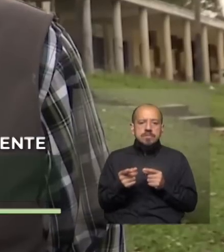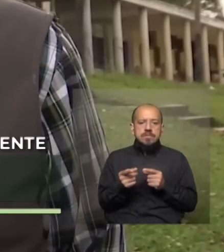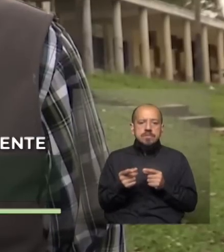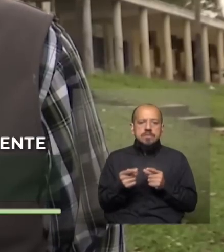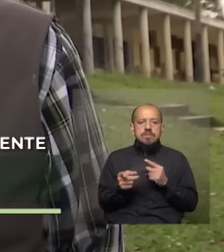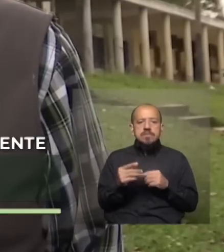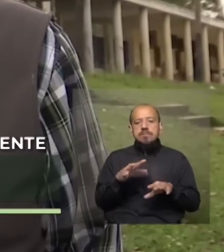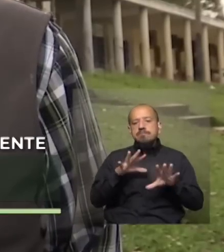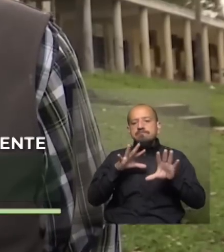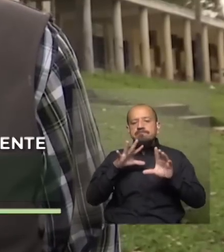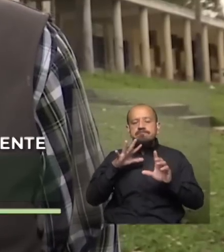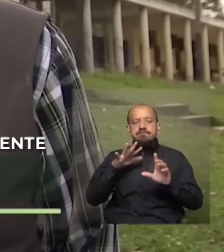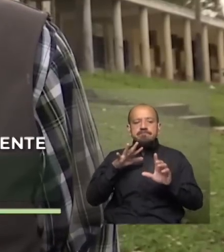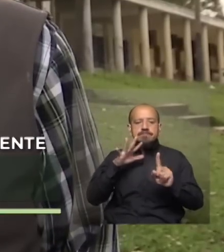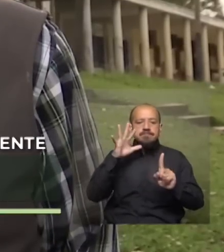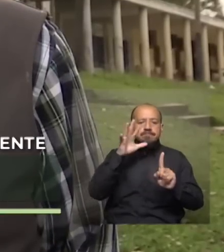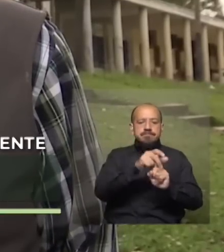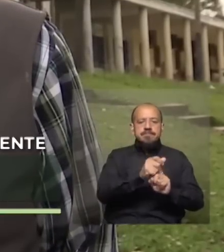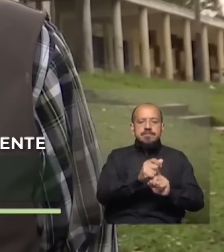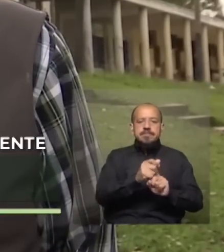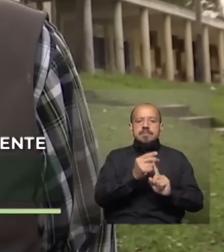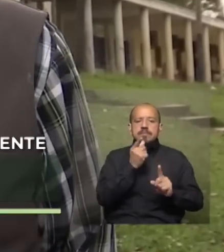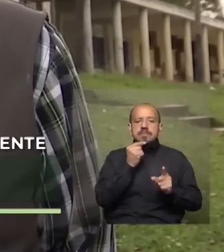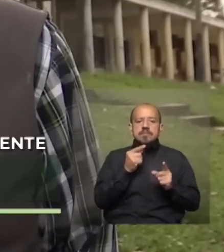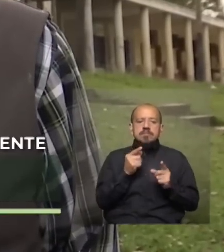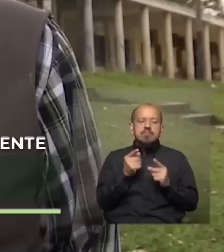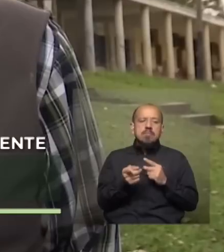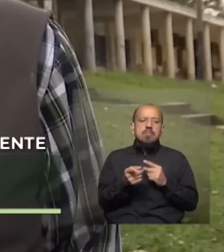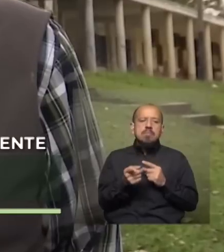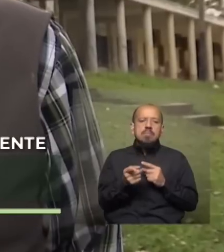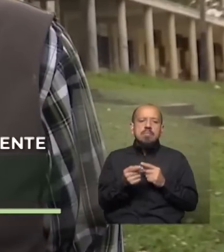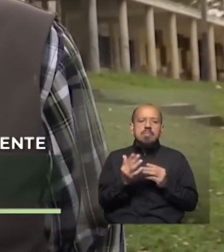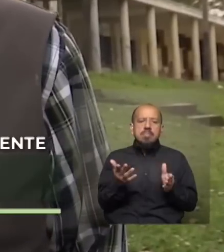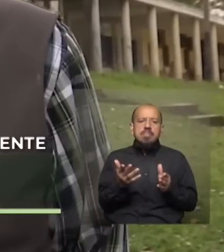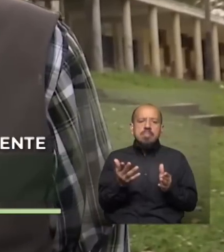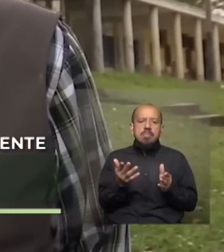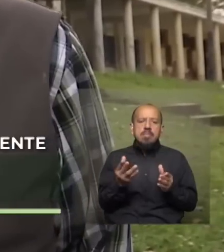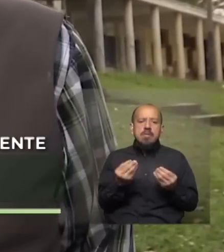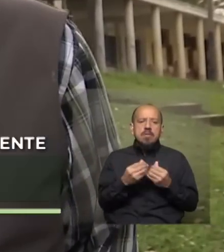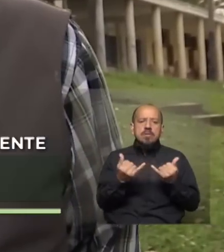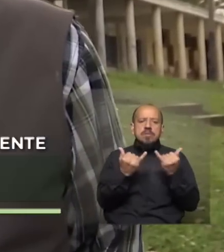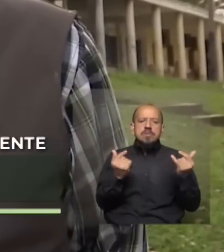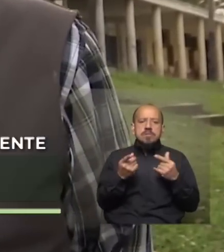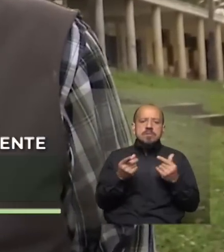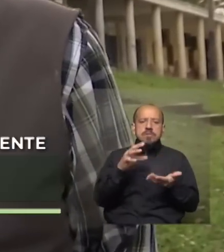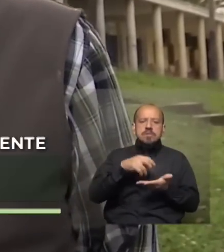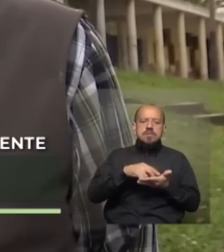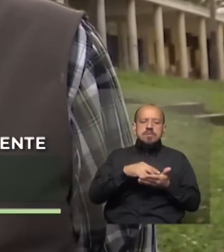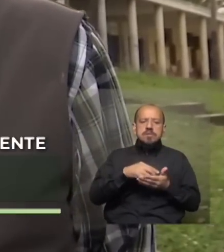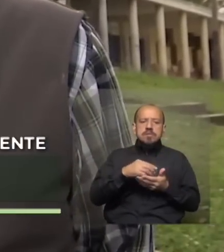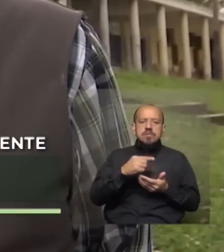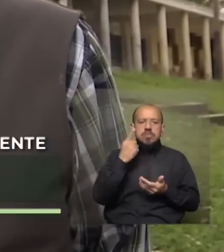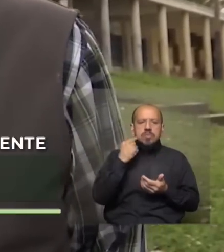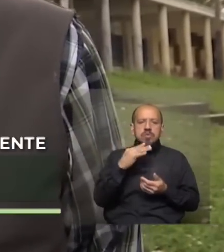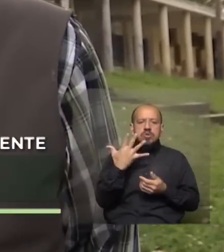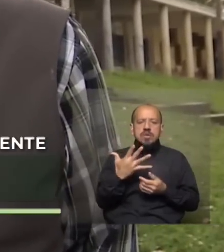capturados por la policía se nos tuvo largos días en el departamento 5 de inteligencia Y